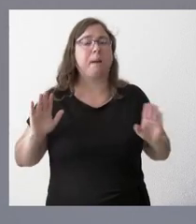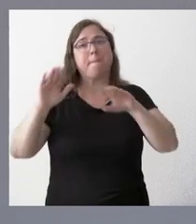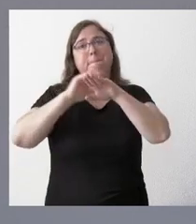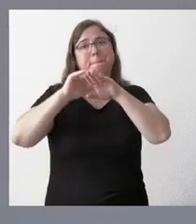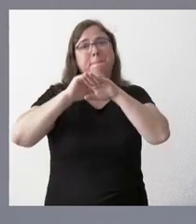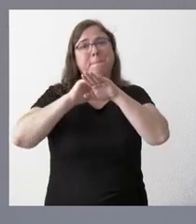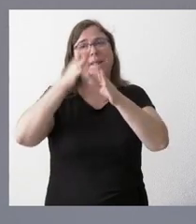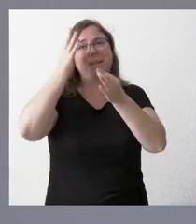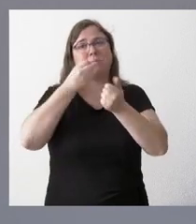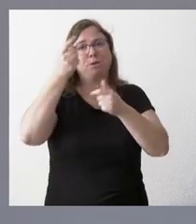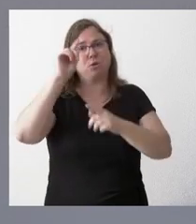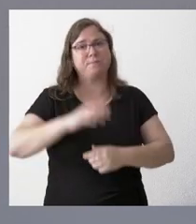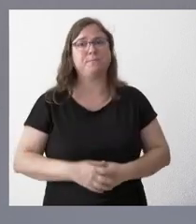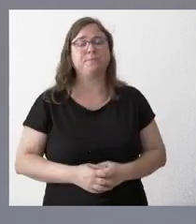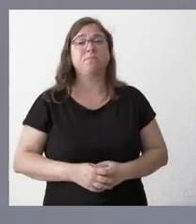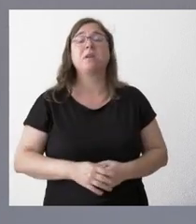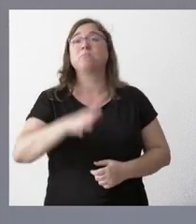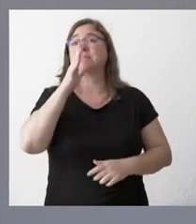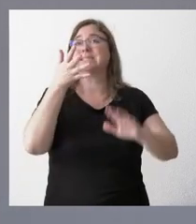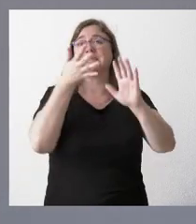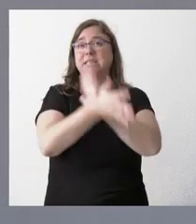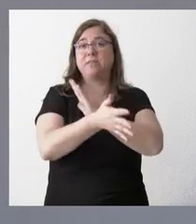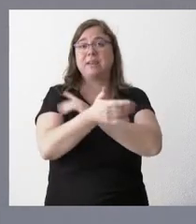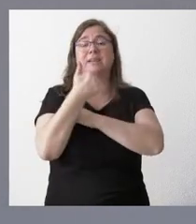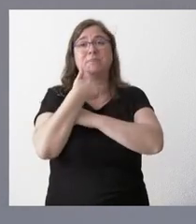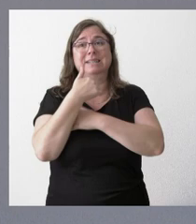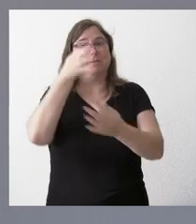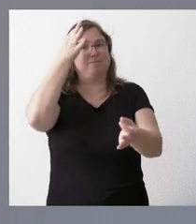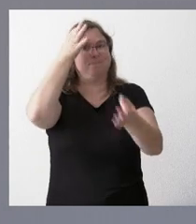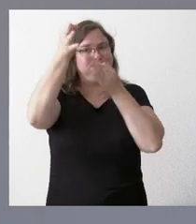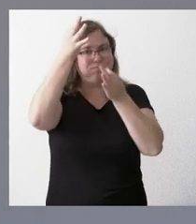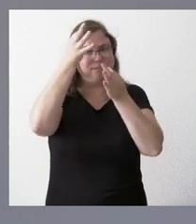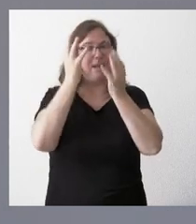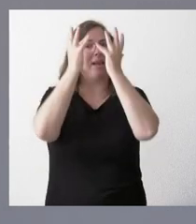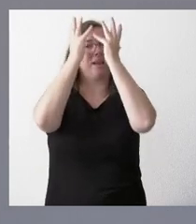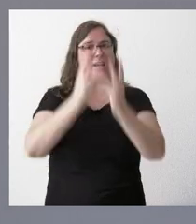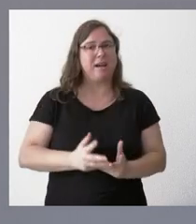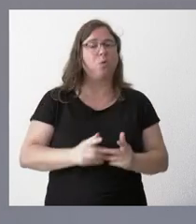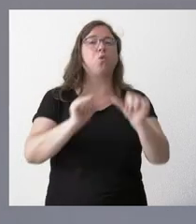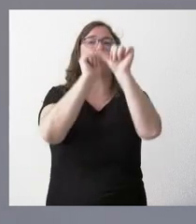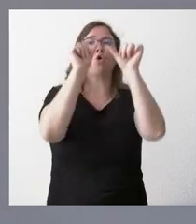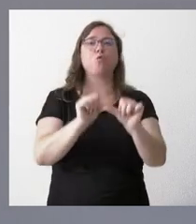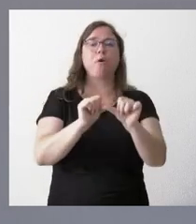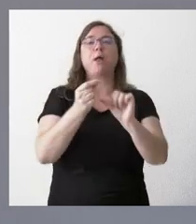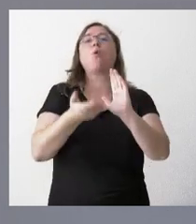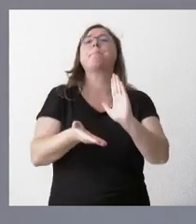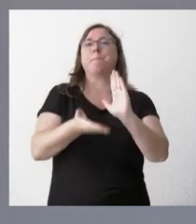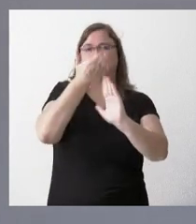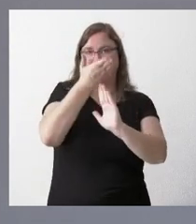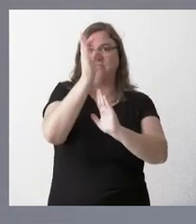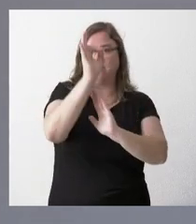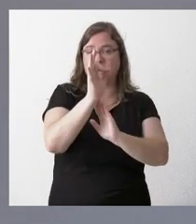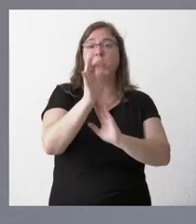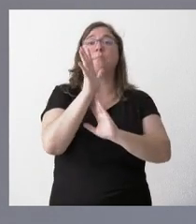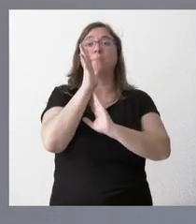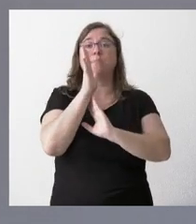acertó exactamente con la cifra. Y, por tanto, es verdad que lo que estrictamente sería el cálculo del modelo de financiación supone un incremento, pero también es verdad